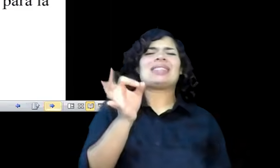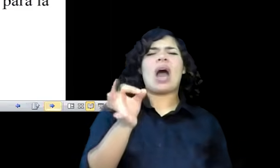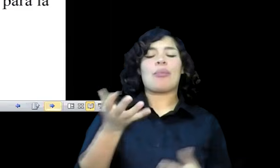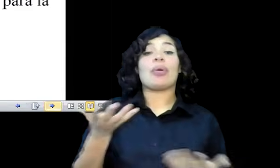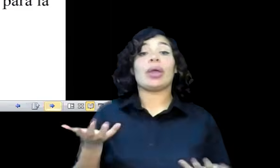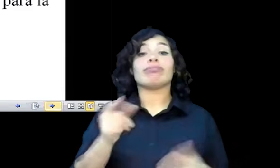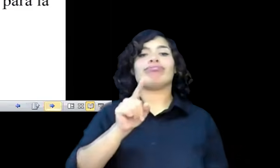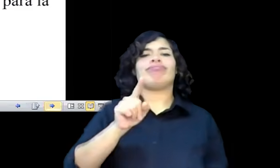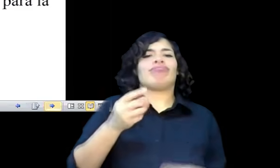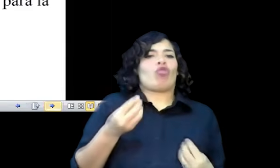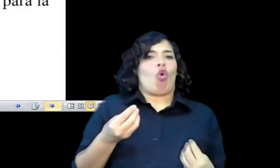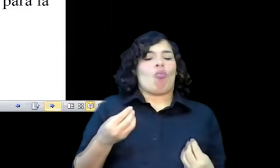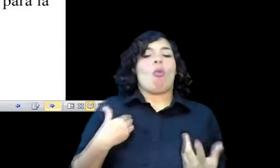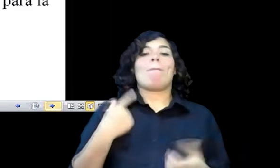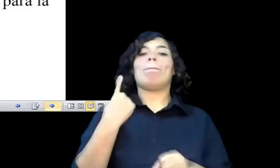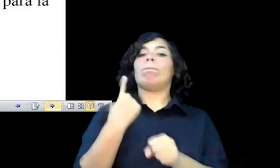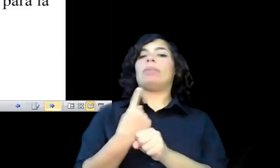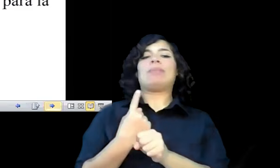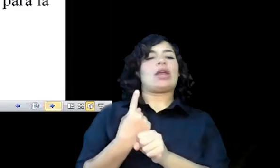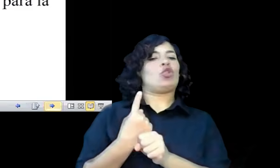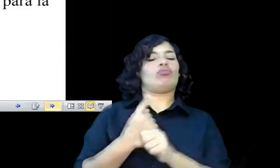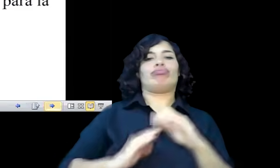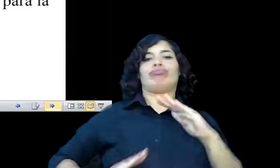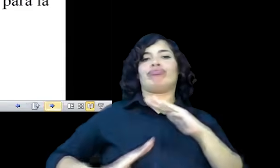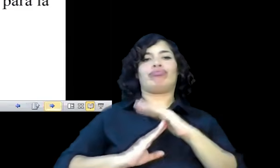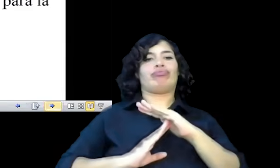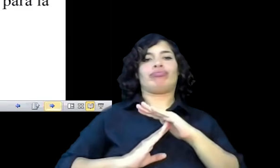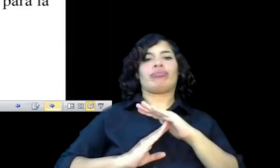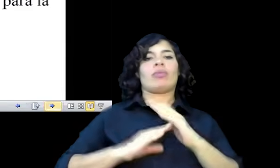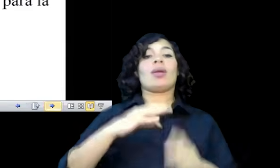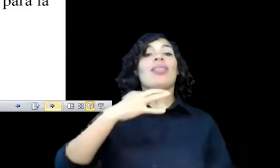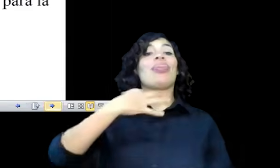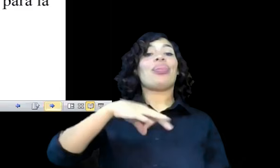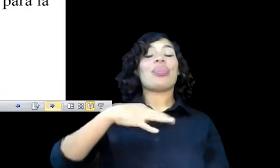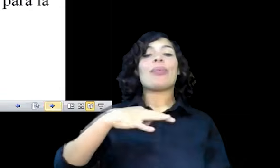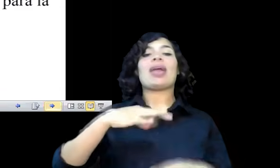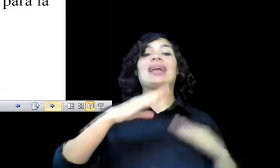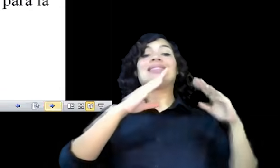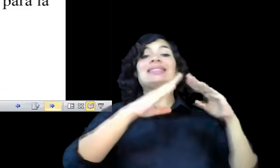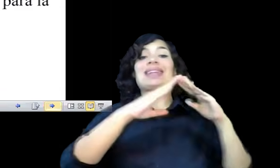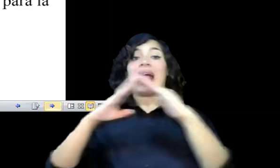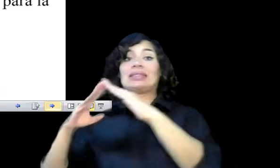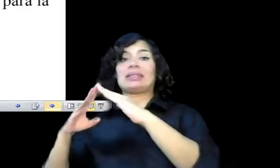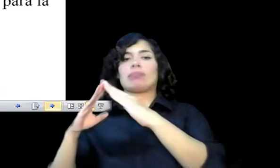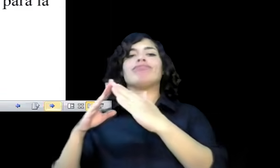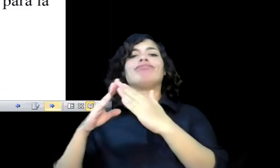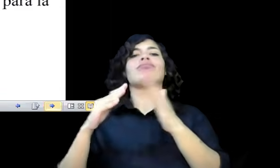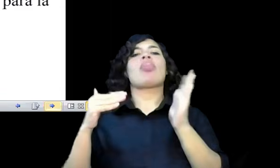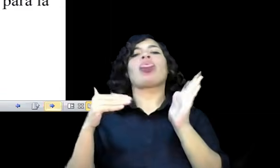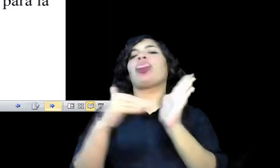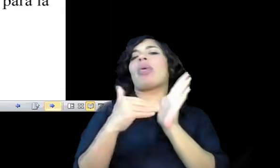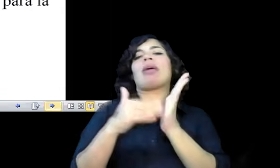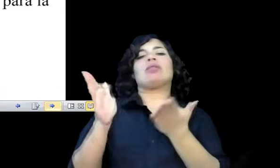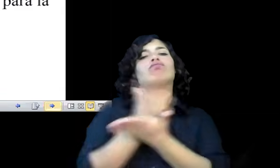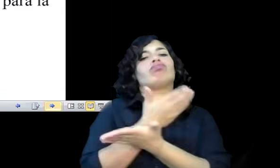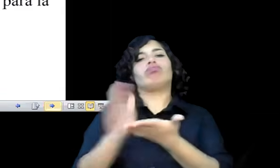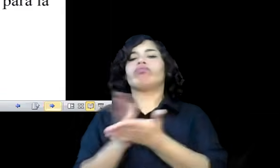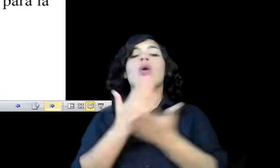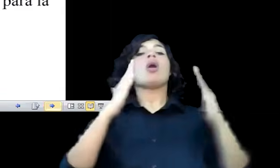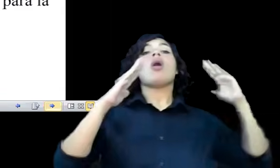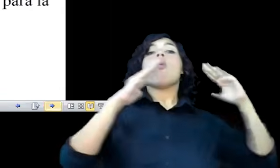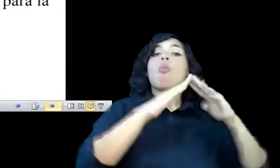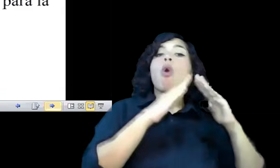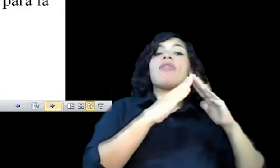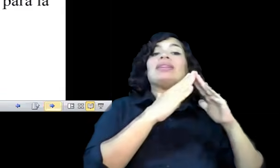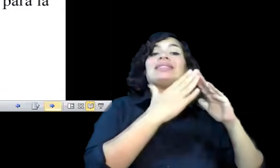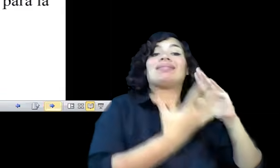un inmueble, lo voy a dividir, voy a dividir los inmuebles en inmuebles adquiridos, en